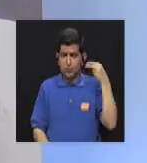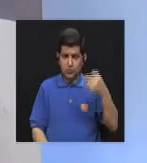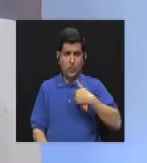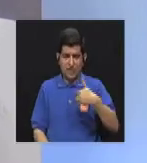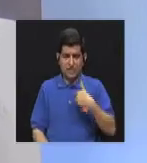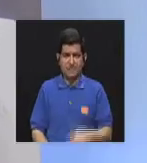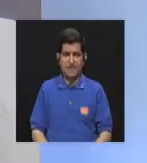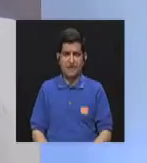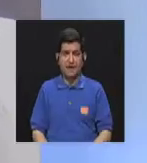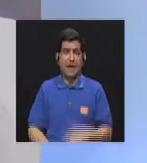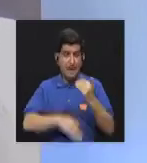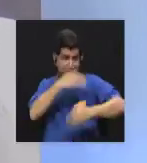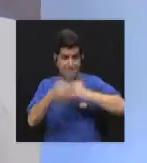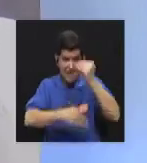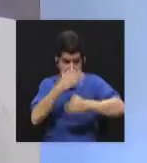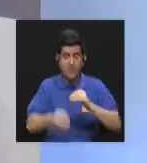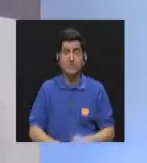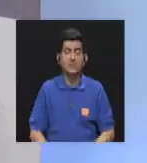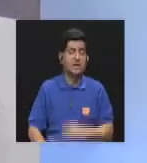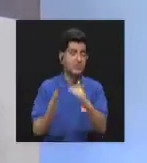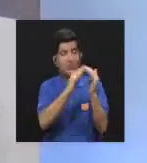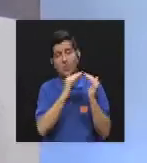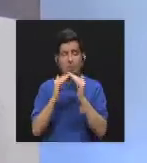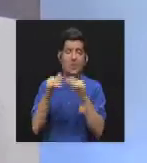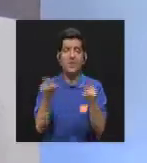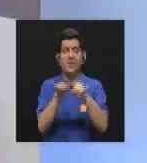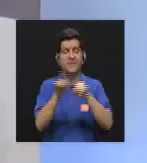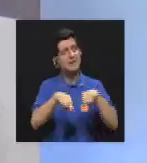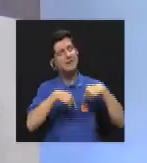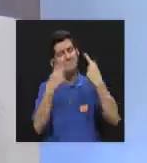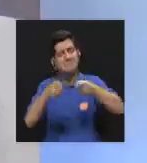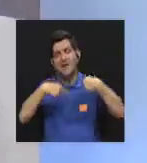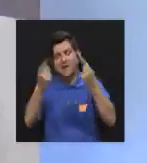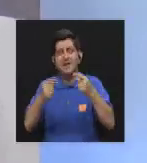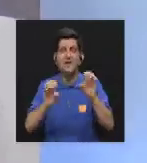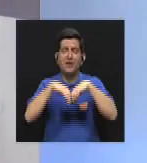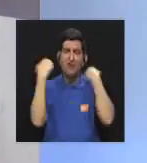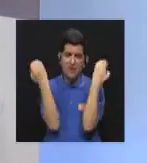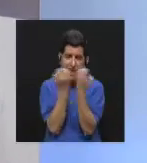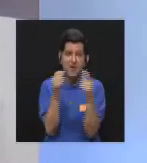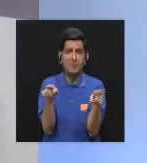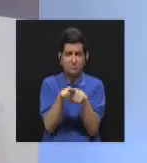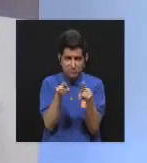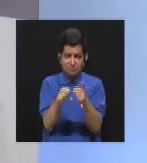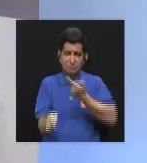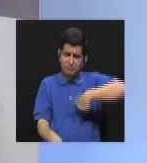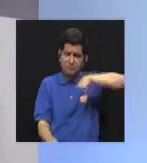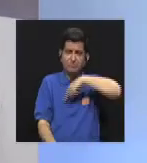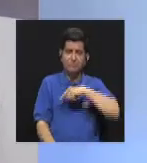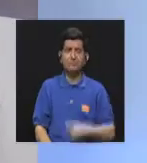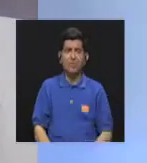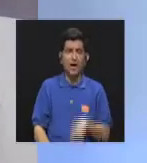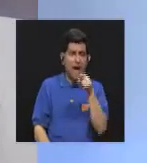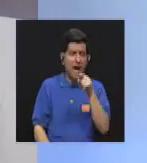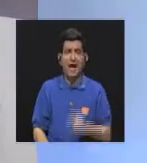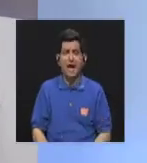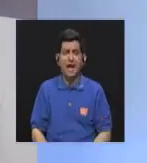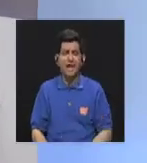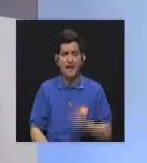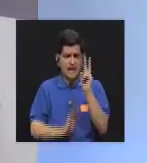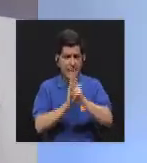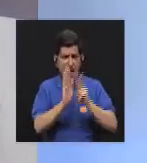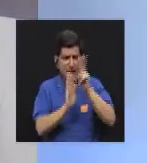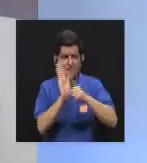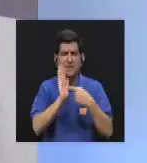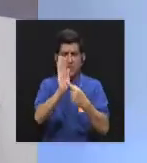cómo nos fue grabando, porque fuimos a las comunidades, tuvimos que trasladarnos, llevar el equipo, sino también entonces el video va contando un poco qué es la historia